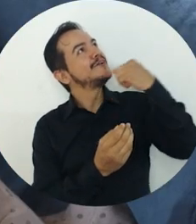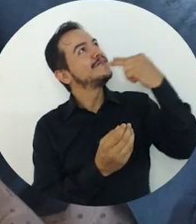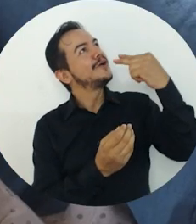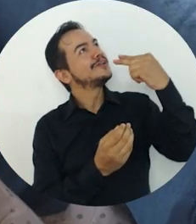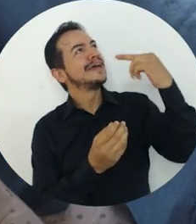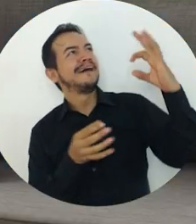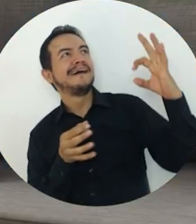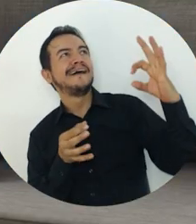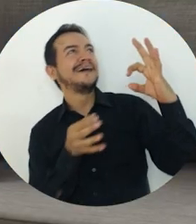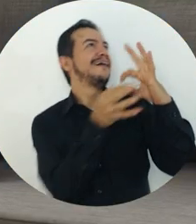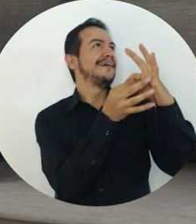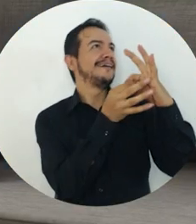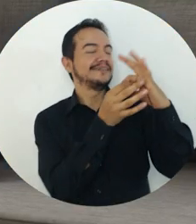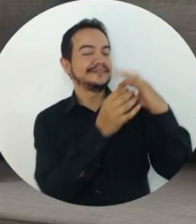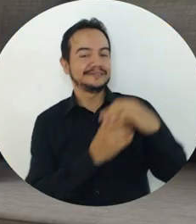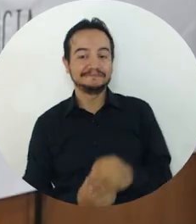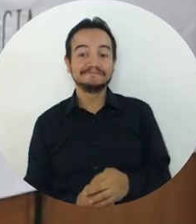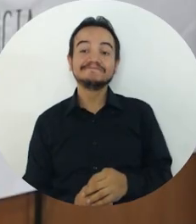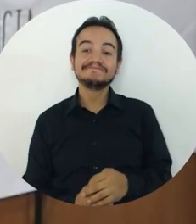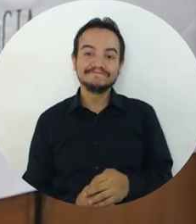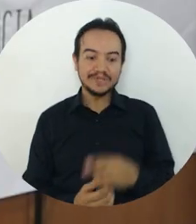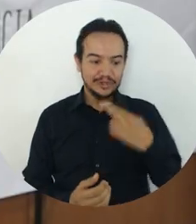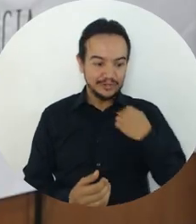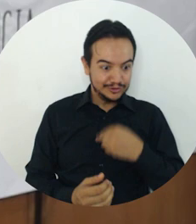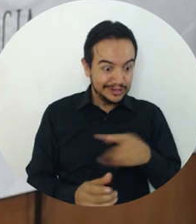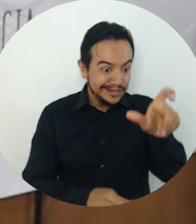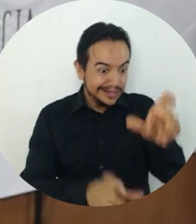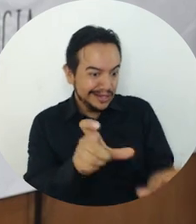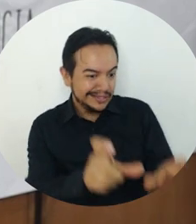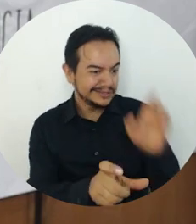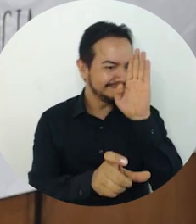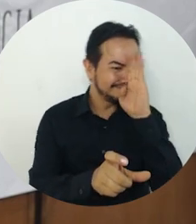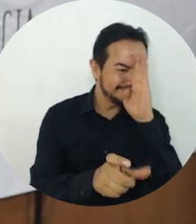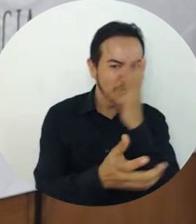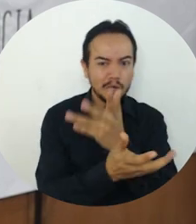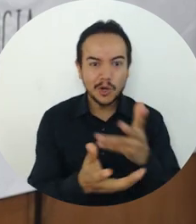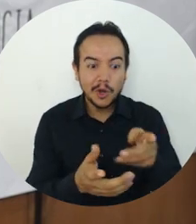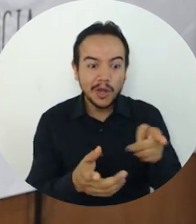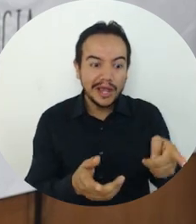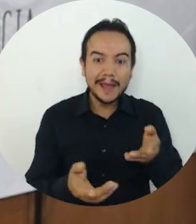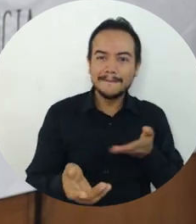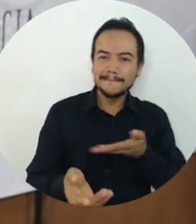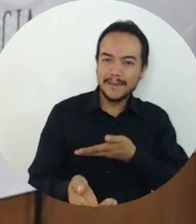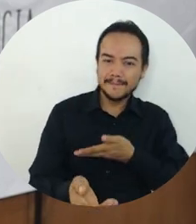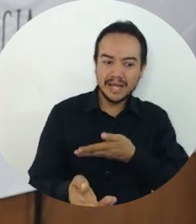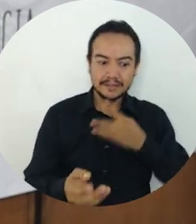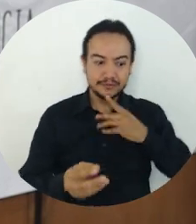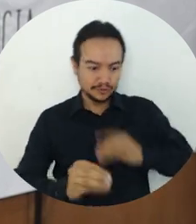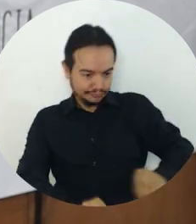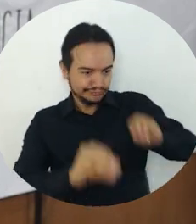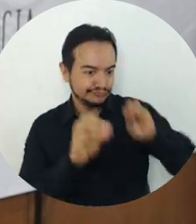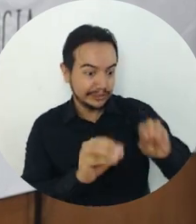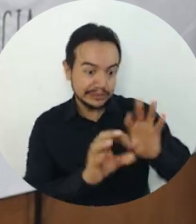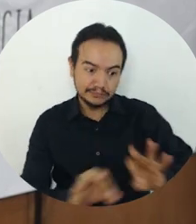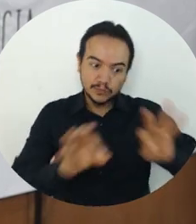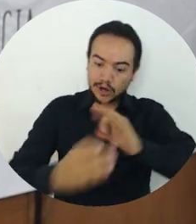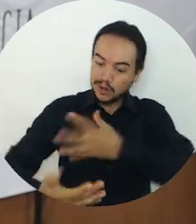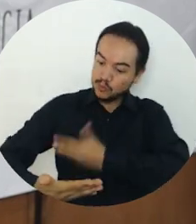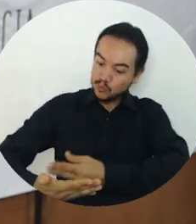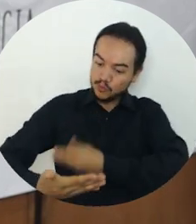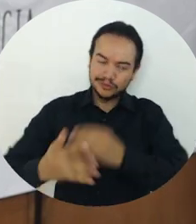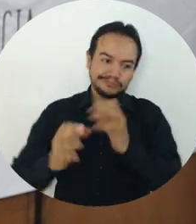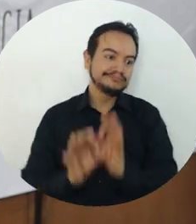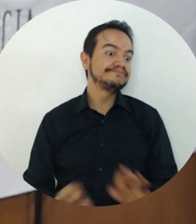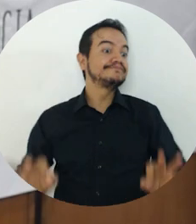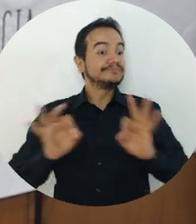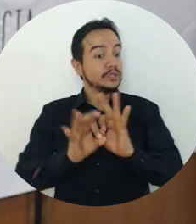y eso lo hace que se apegue más a ella. Solo educando nosotros vamos a lograr que las personas entiendan la importancia de la